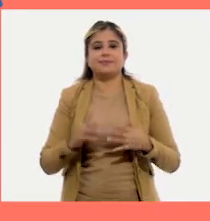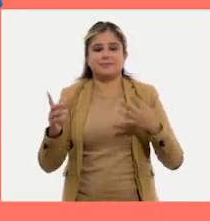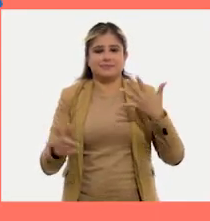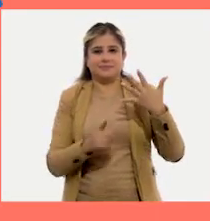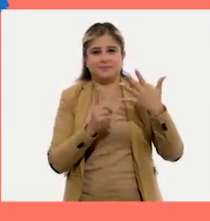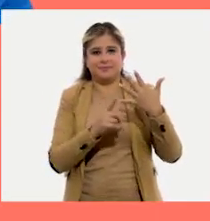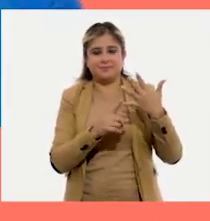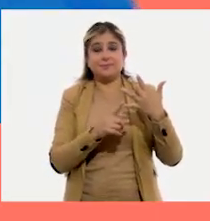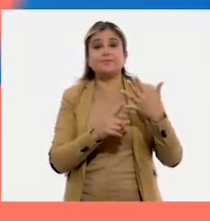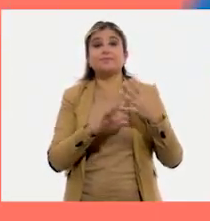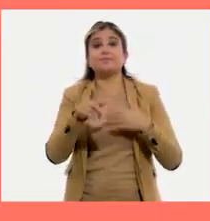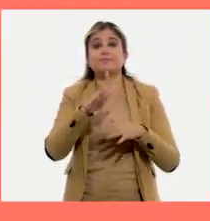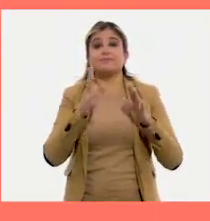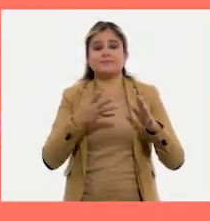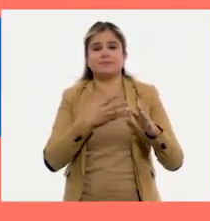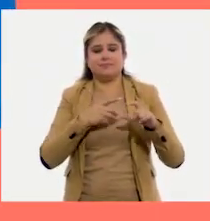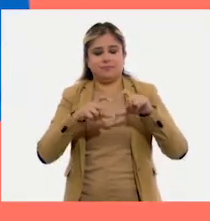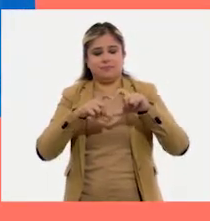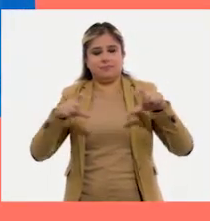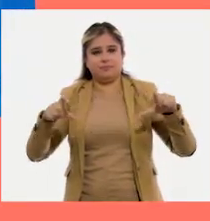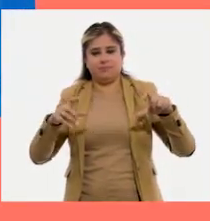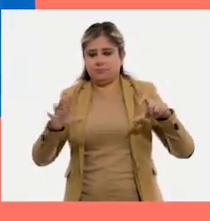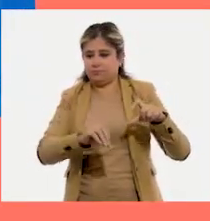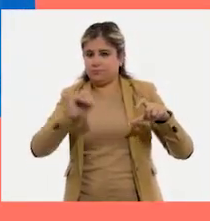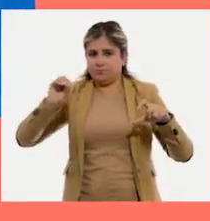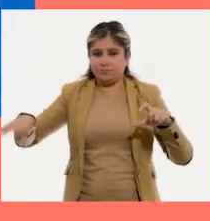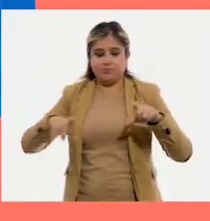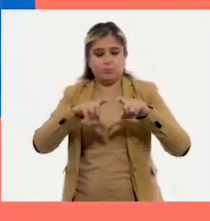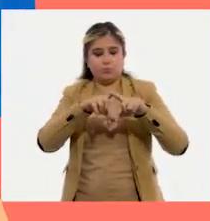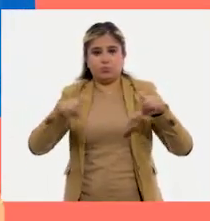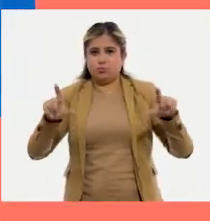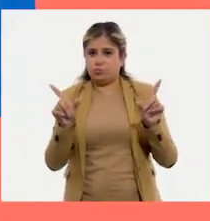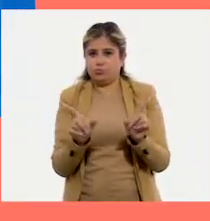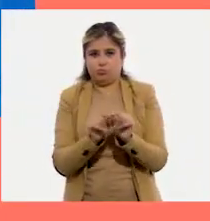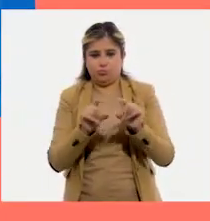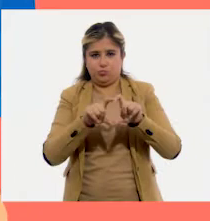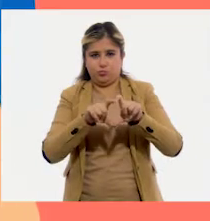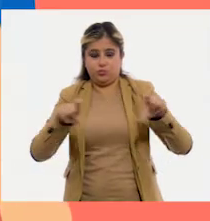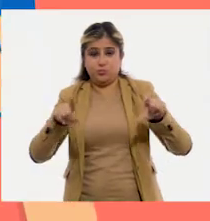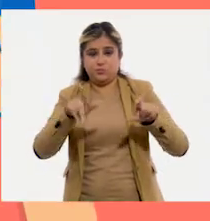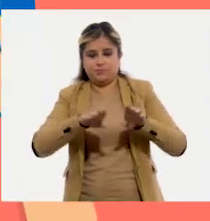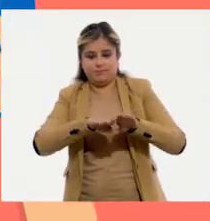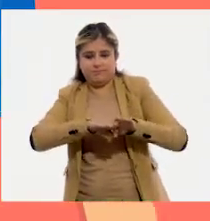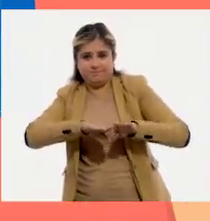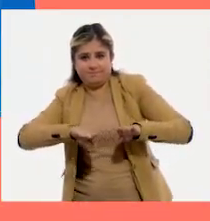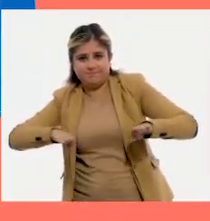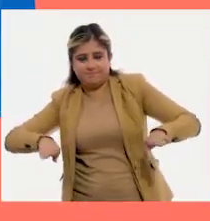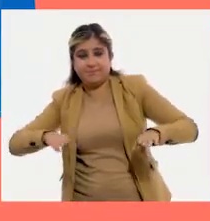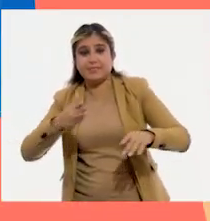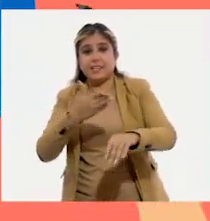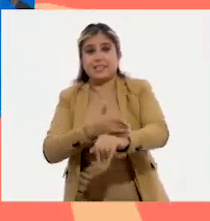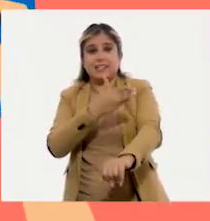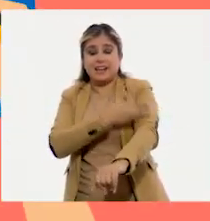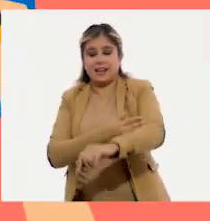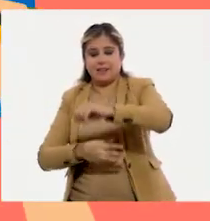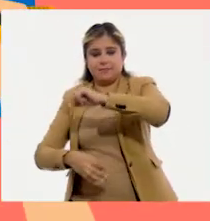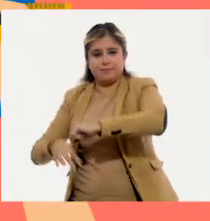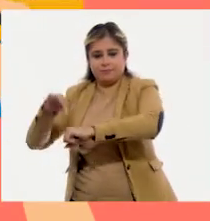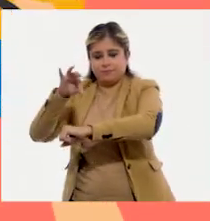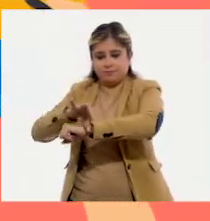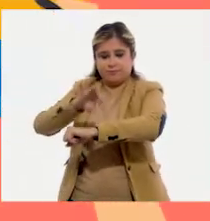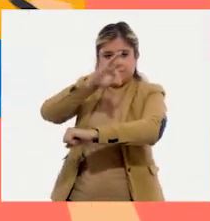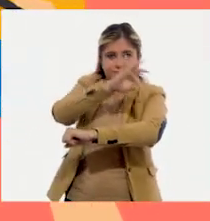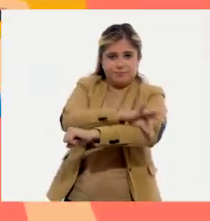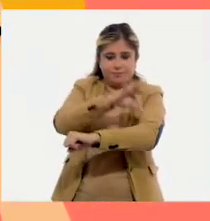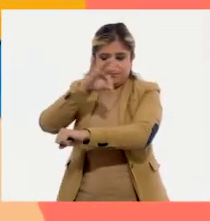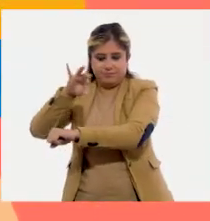5. Ahora tenemos un pequeño pedazo de playera. Estira a lo ancho y con ayuda de la regla, mide y marca con